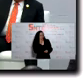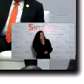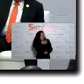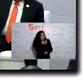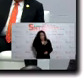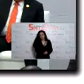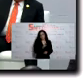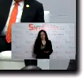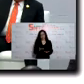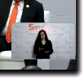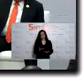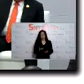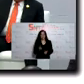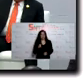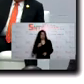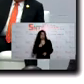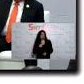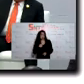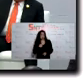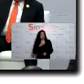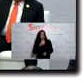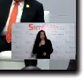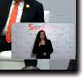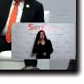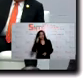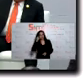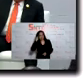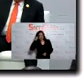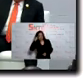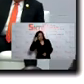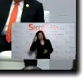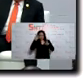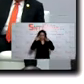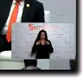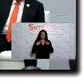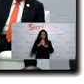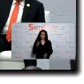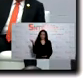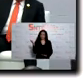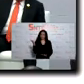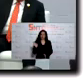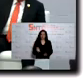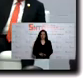enojo, me pongo así. Ahí estoy muy enojado.